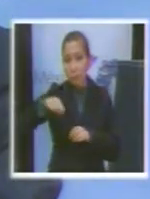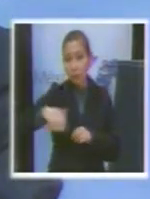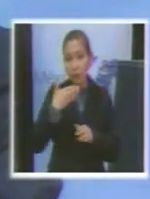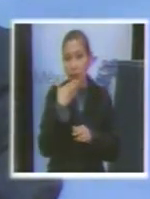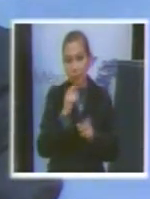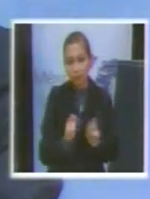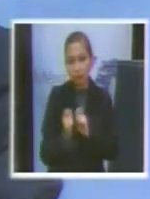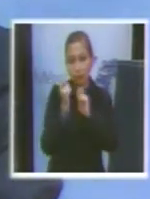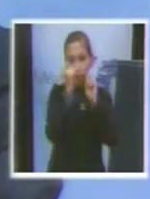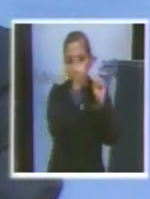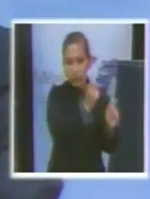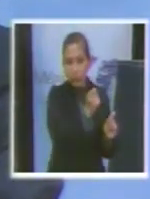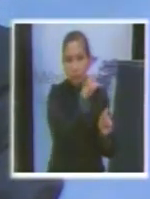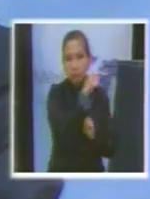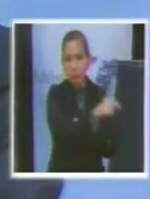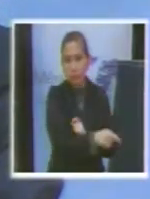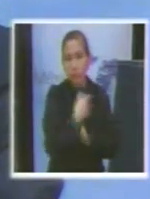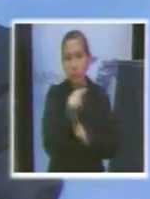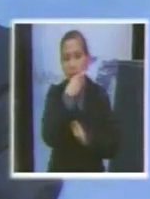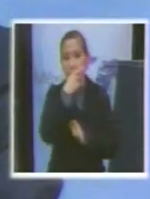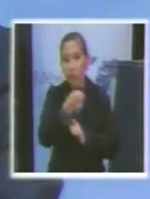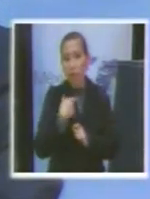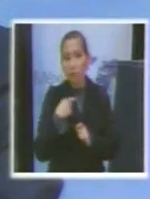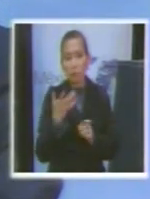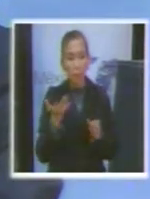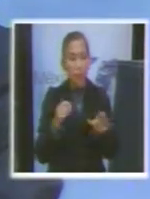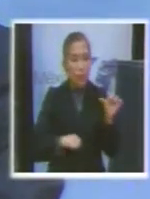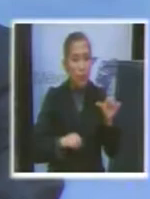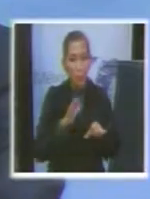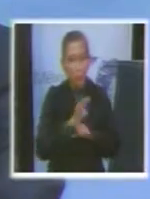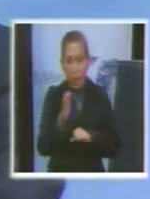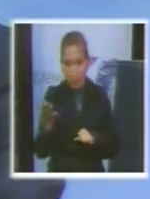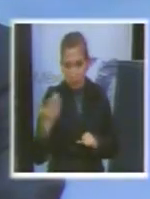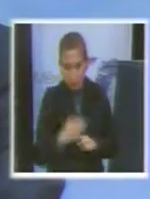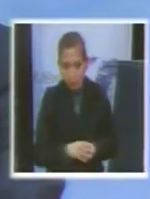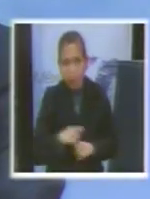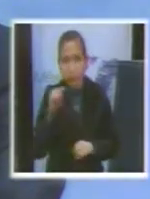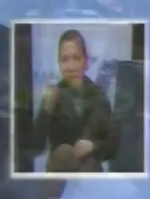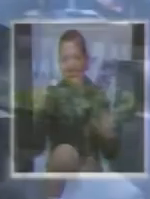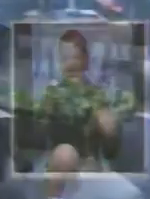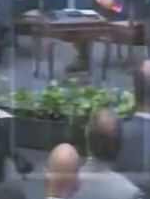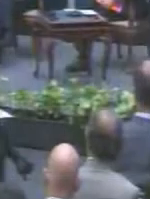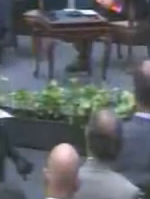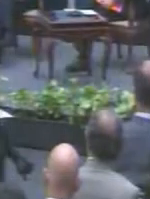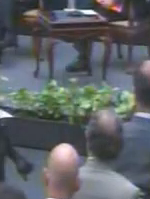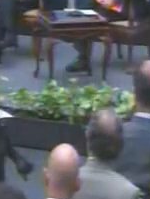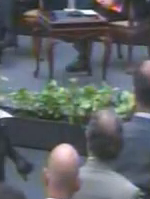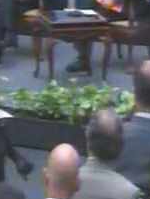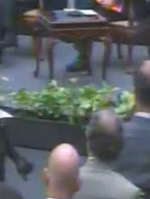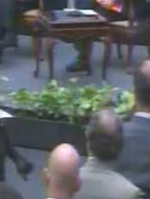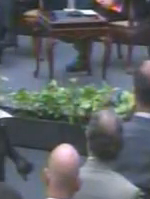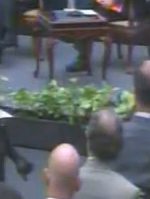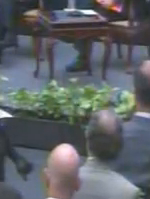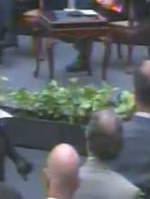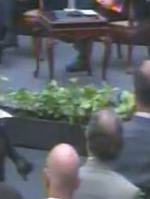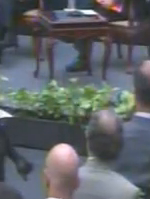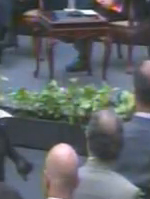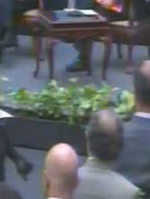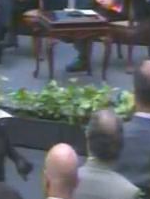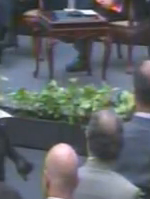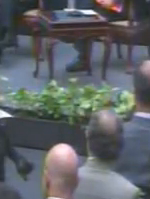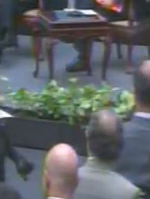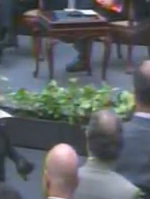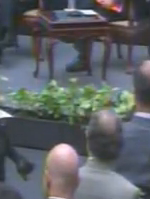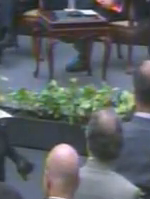a darle el uso de la palabra, mencionando que la dinámica es la siguiente: estarán participando cada uno de nuestros panelistas por